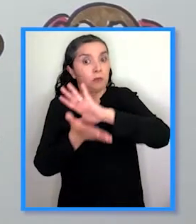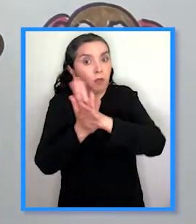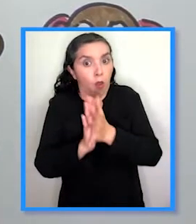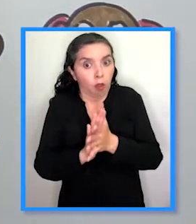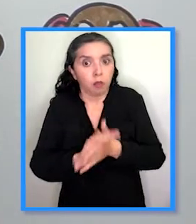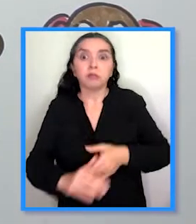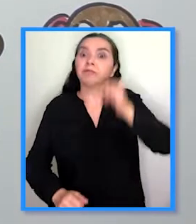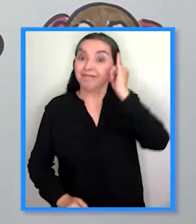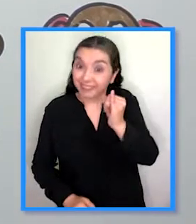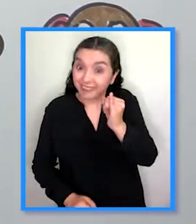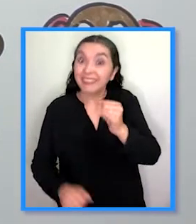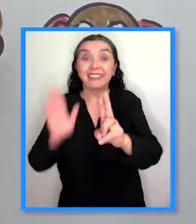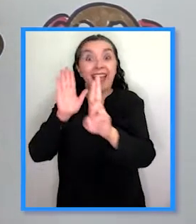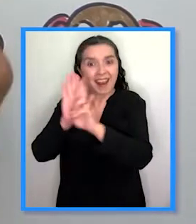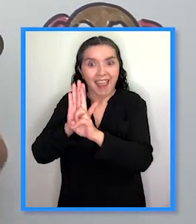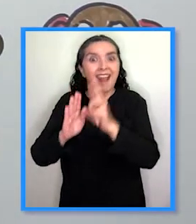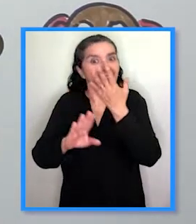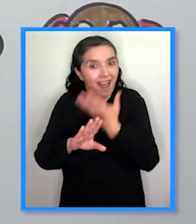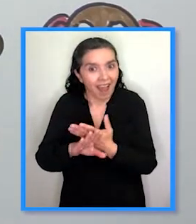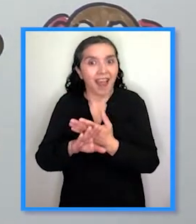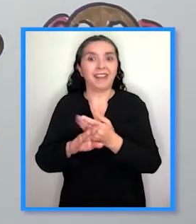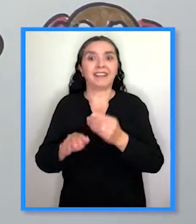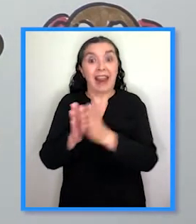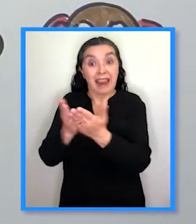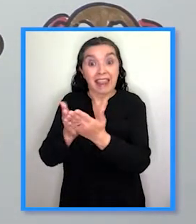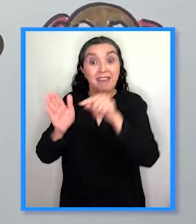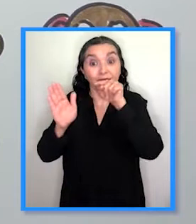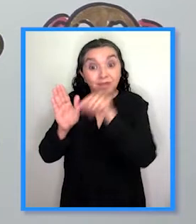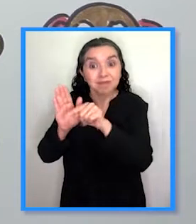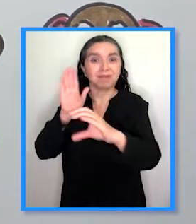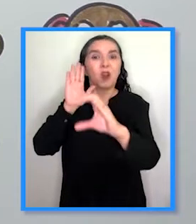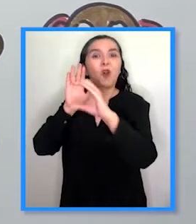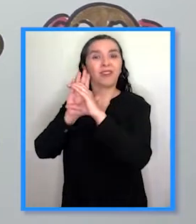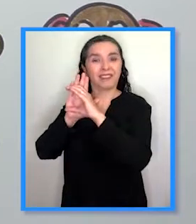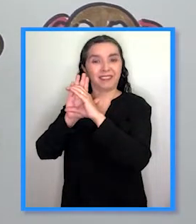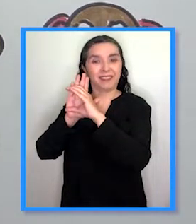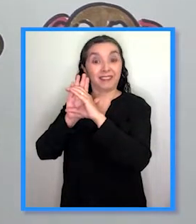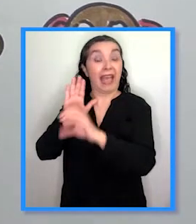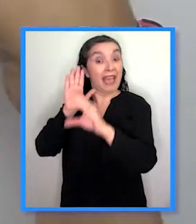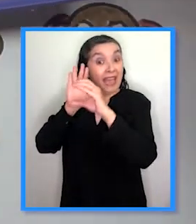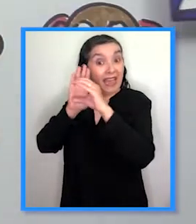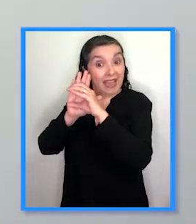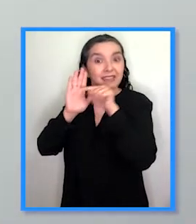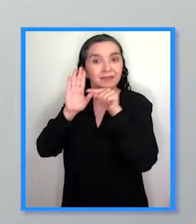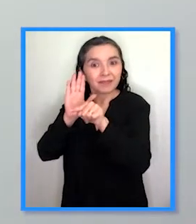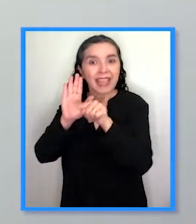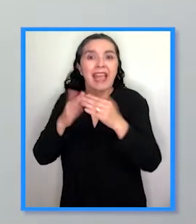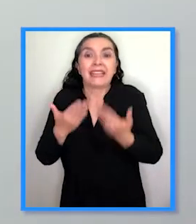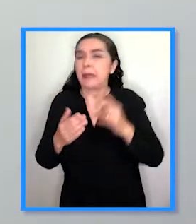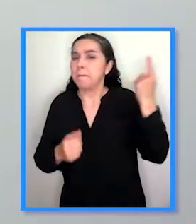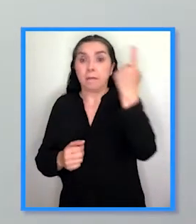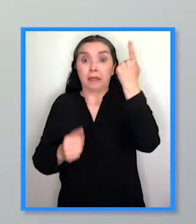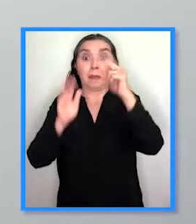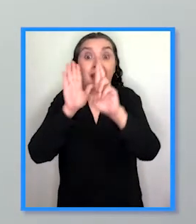¡Claro! Esas reglas también existen, y están dentro de un libro que se llama Constitución. En la Constitución están las